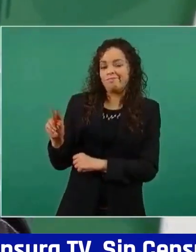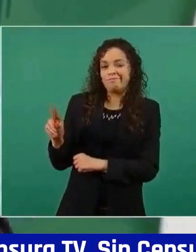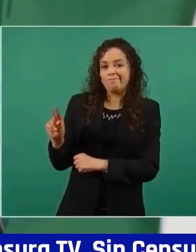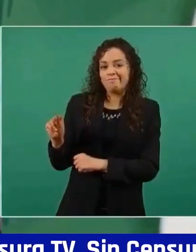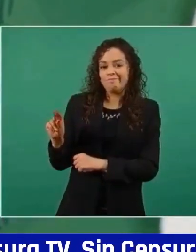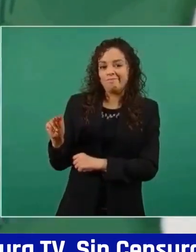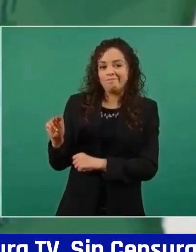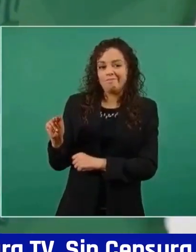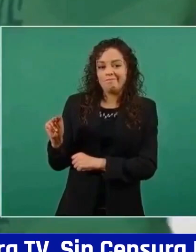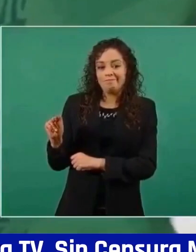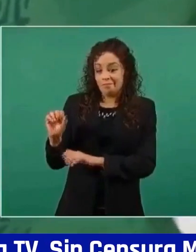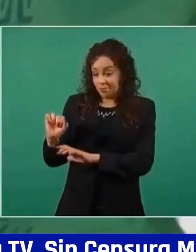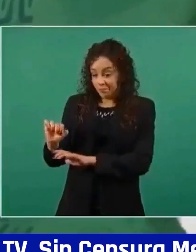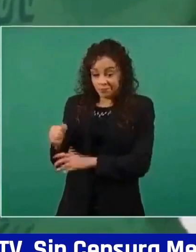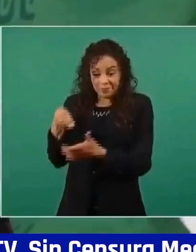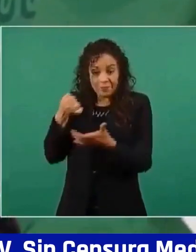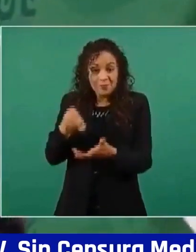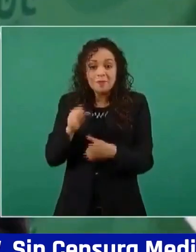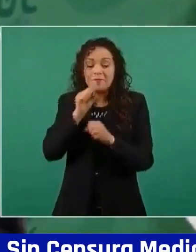también el presupuesto